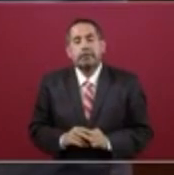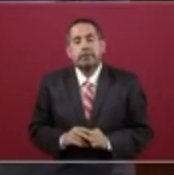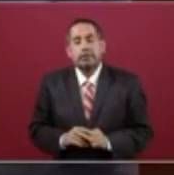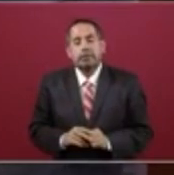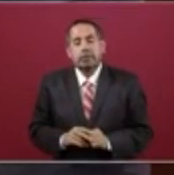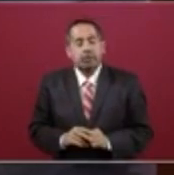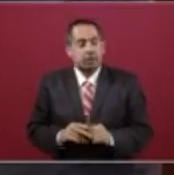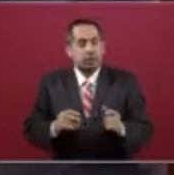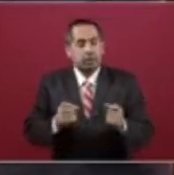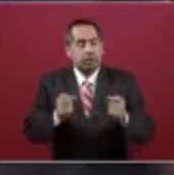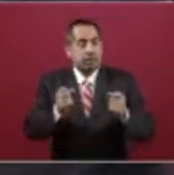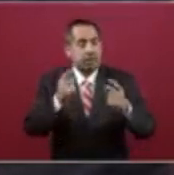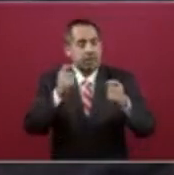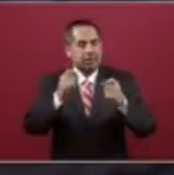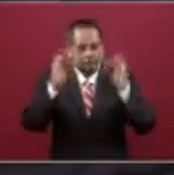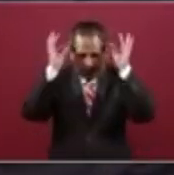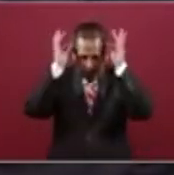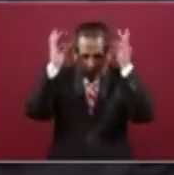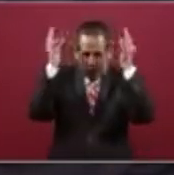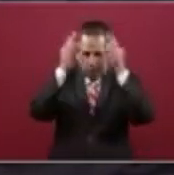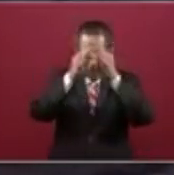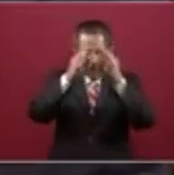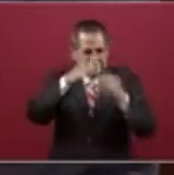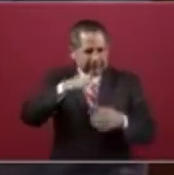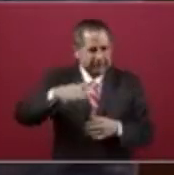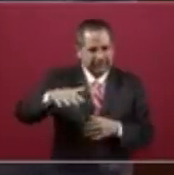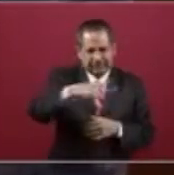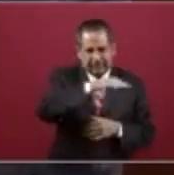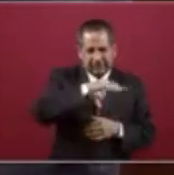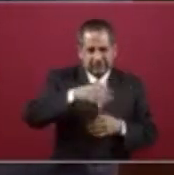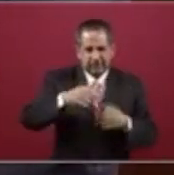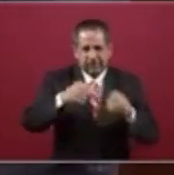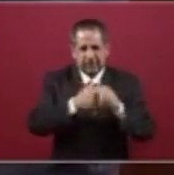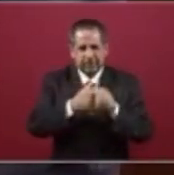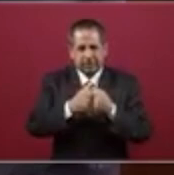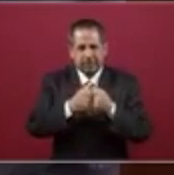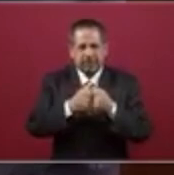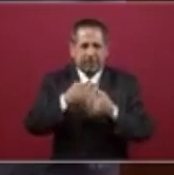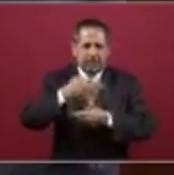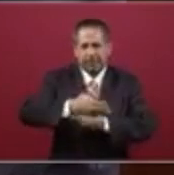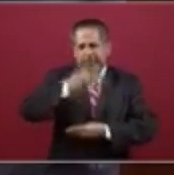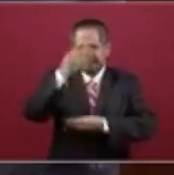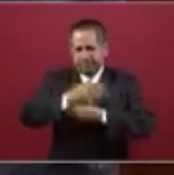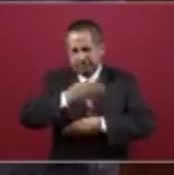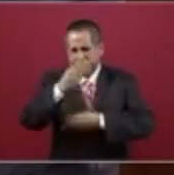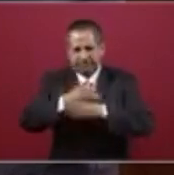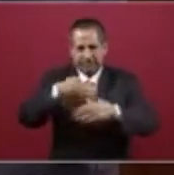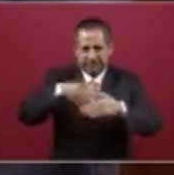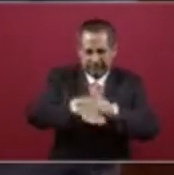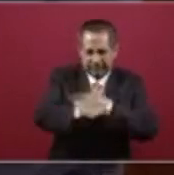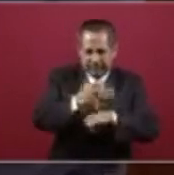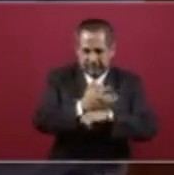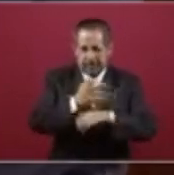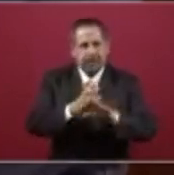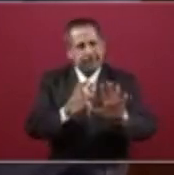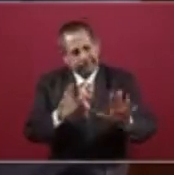molestan mucho las garitas o retenes, pero